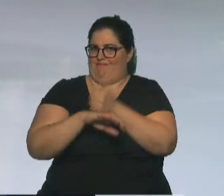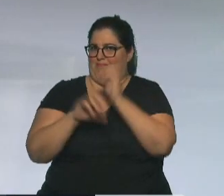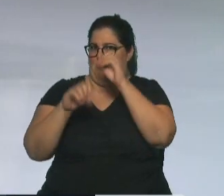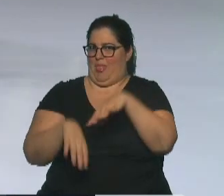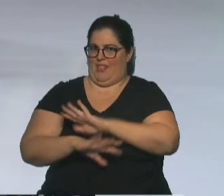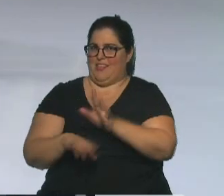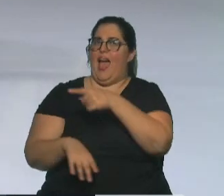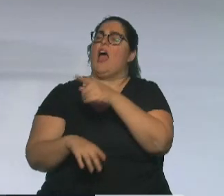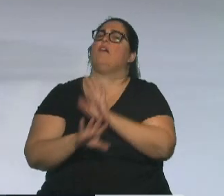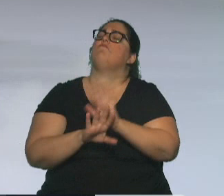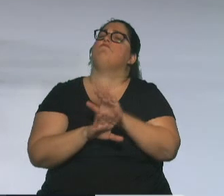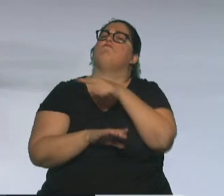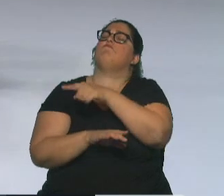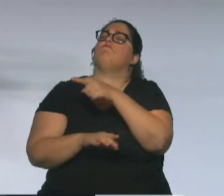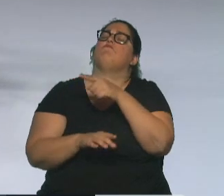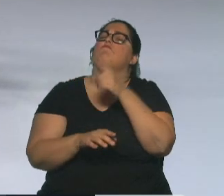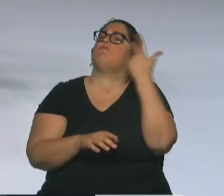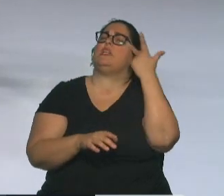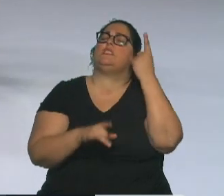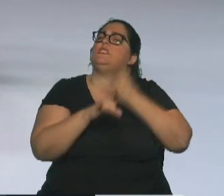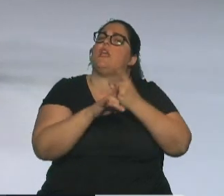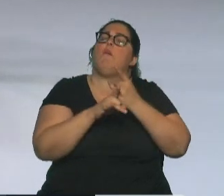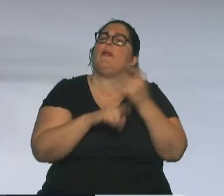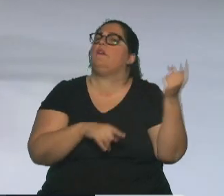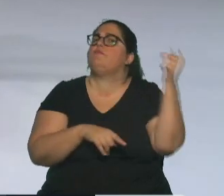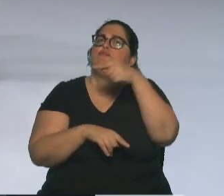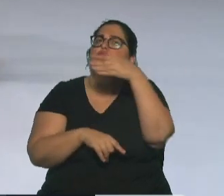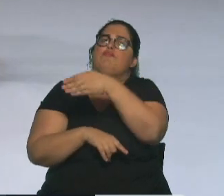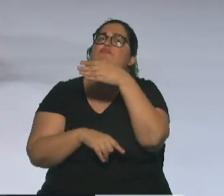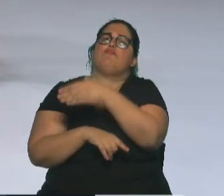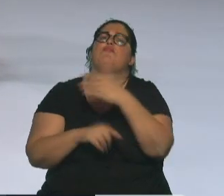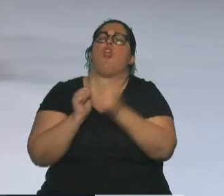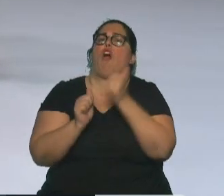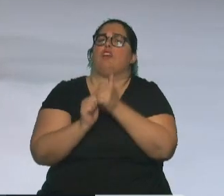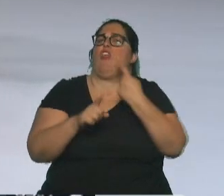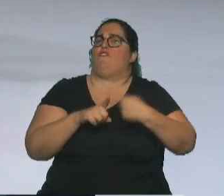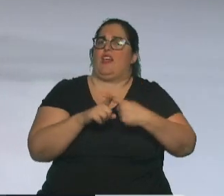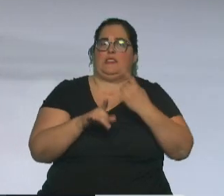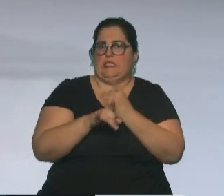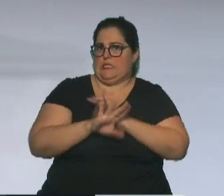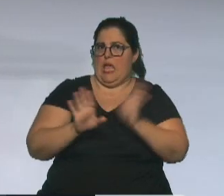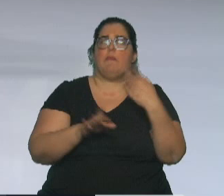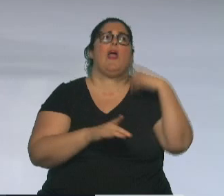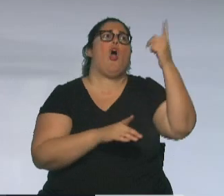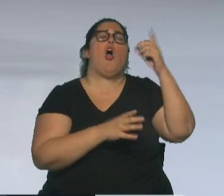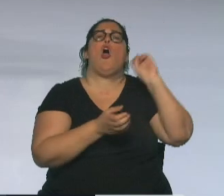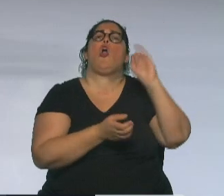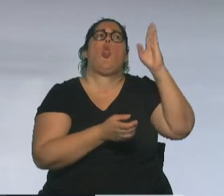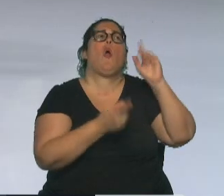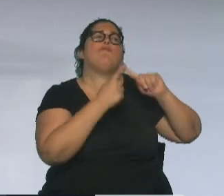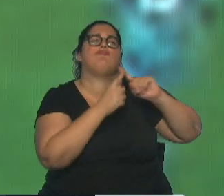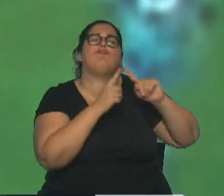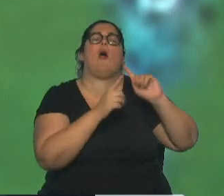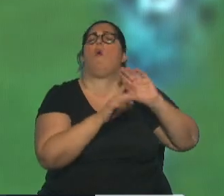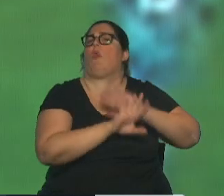lo negoció ni con el Barcelona, ¿te acordás? Con Exacto, siempre el viene para las mejor fiestas. equipo de la historia. Yo a Rosario vuelvo